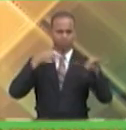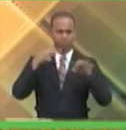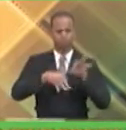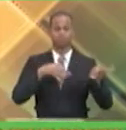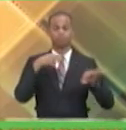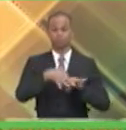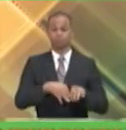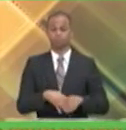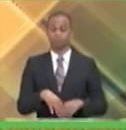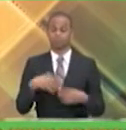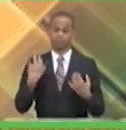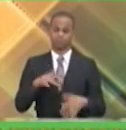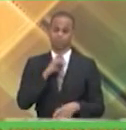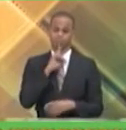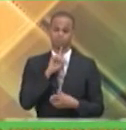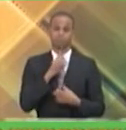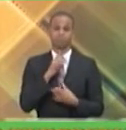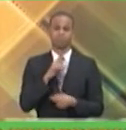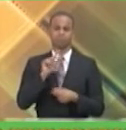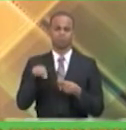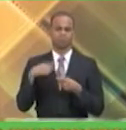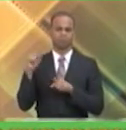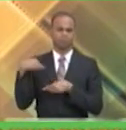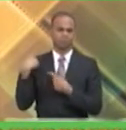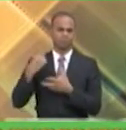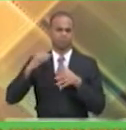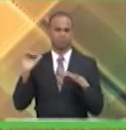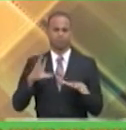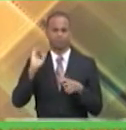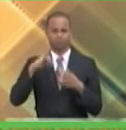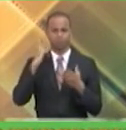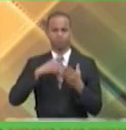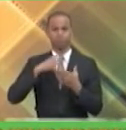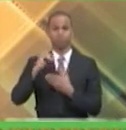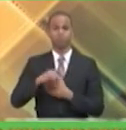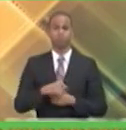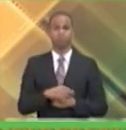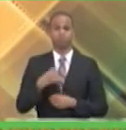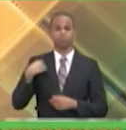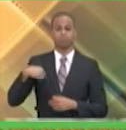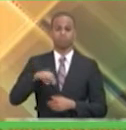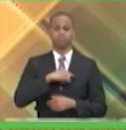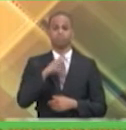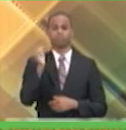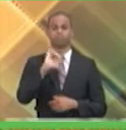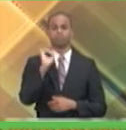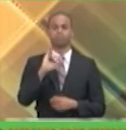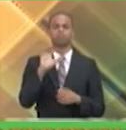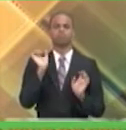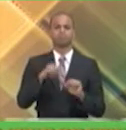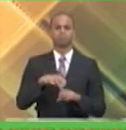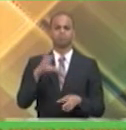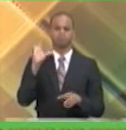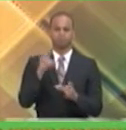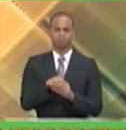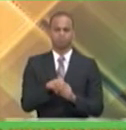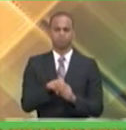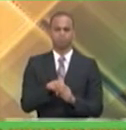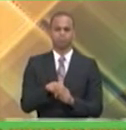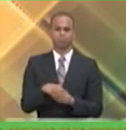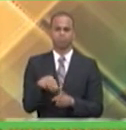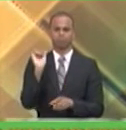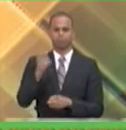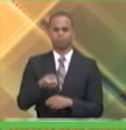exposición sumamente interesante de todos los trabajos que se han realizado con estos proyectos. Y nosotros también tuvimos la oportunidad de poder participar. Fuimos uno de